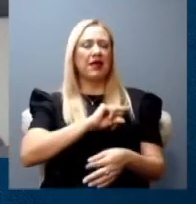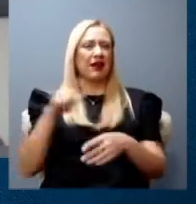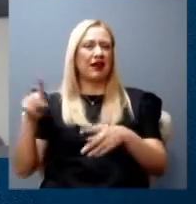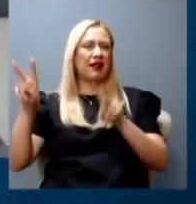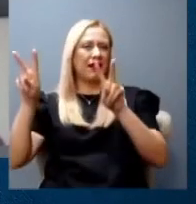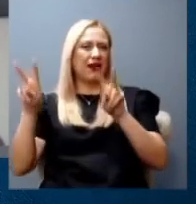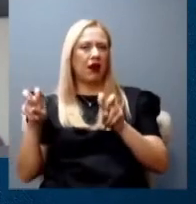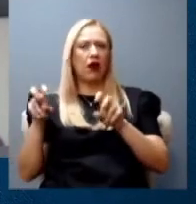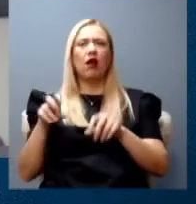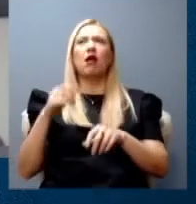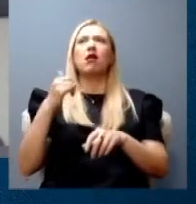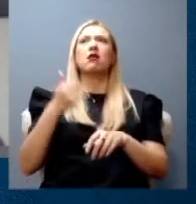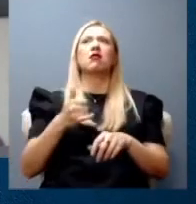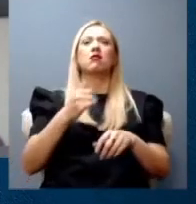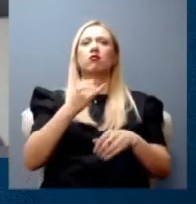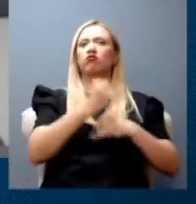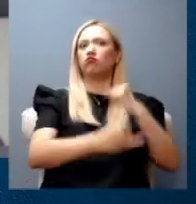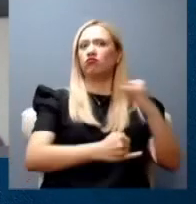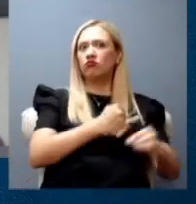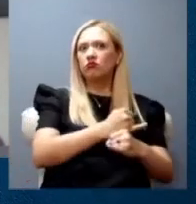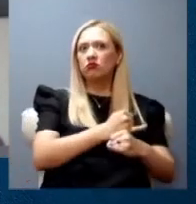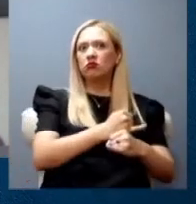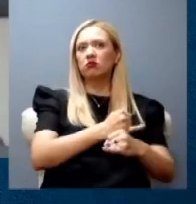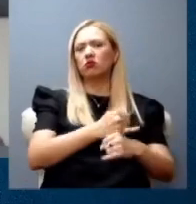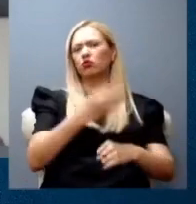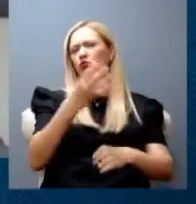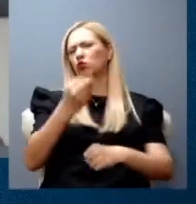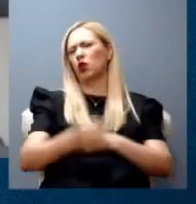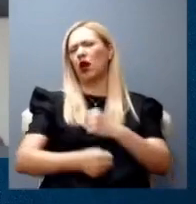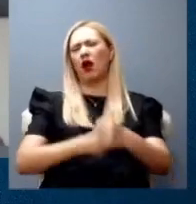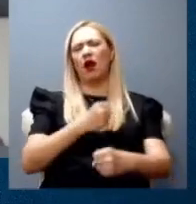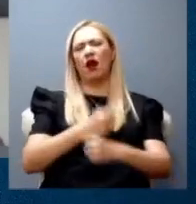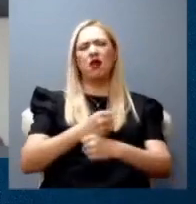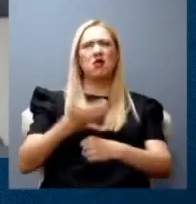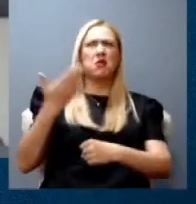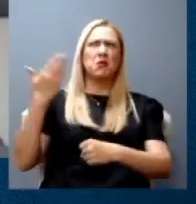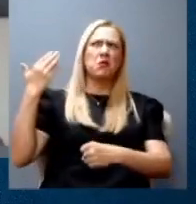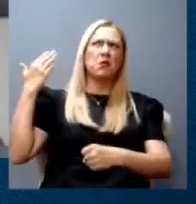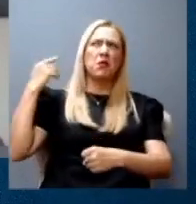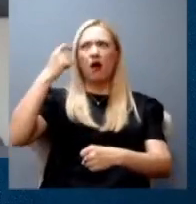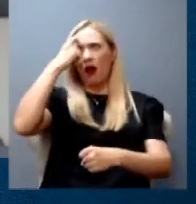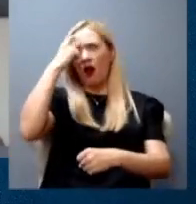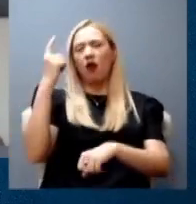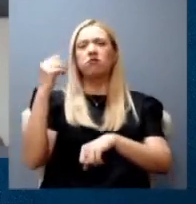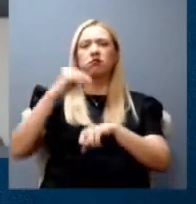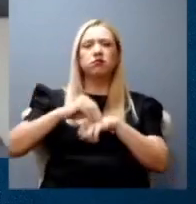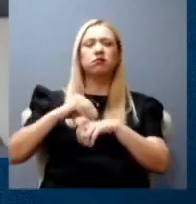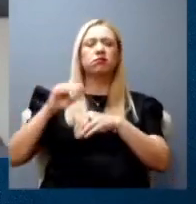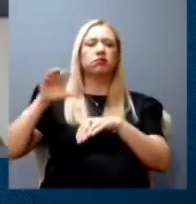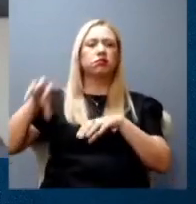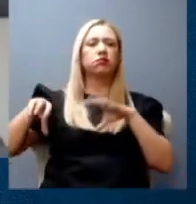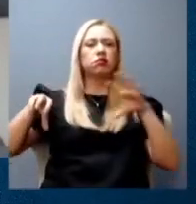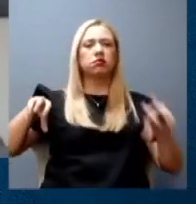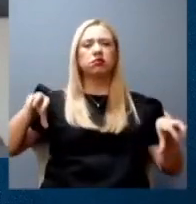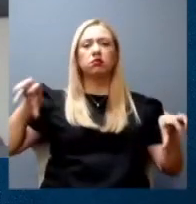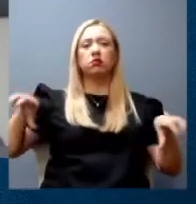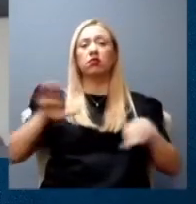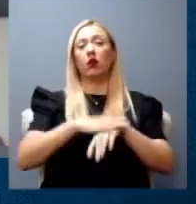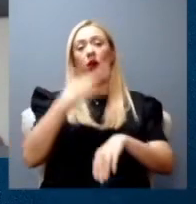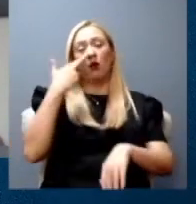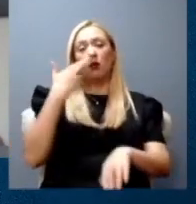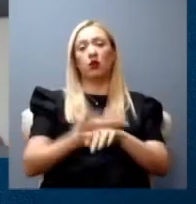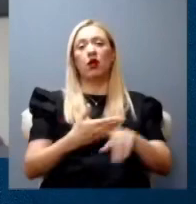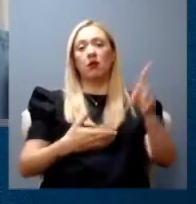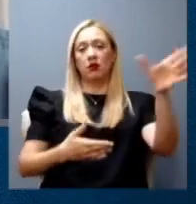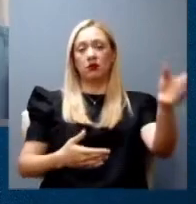tribunales internacionales que fueron los que se crearon para que los responsables de esas atrocidades rindieran cuentas ante la